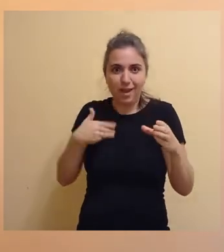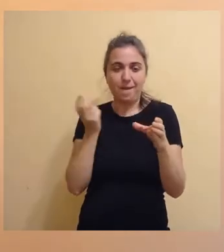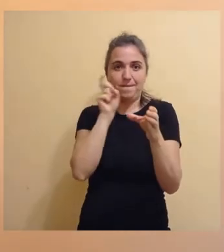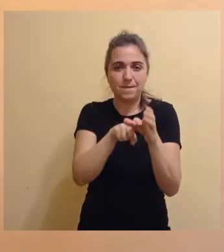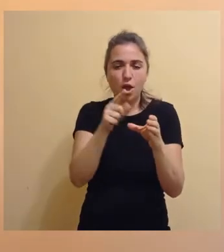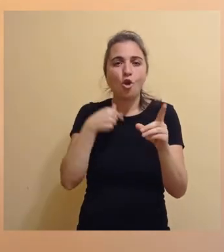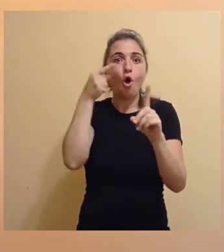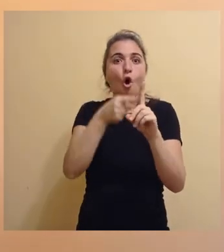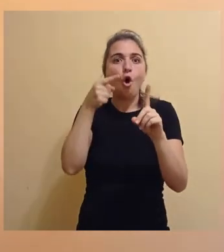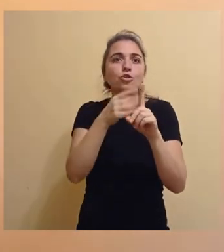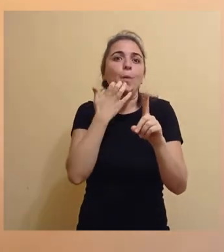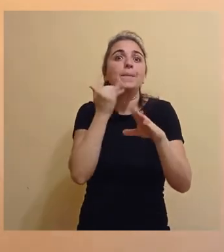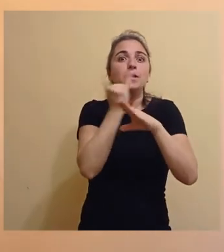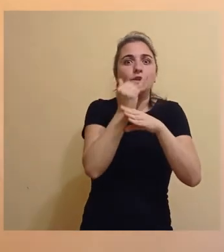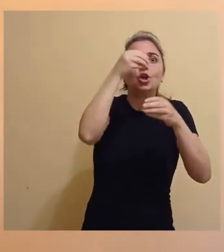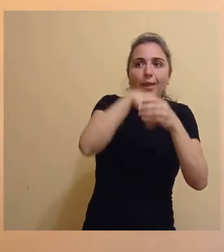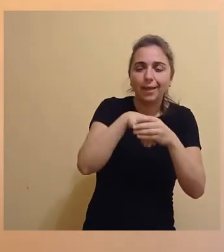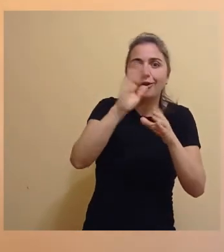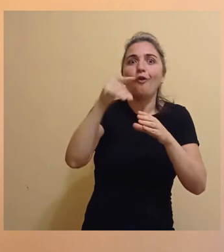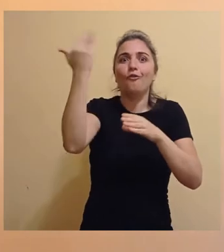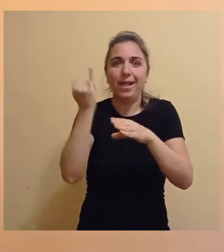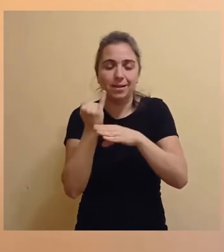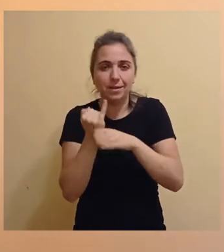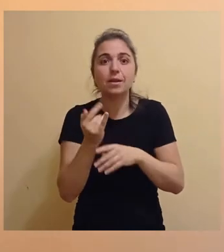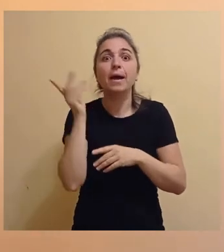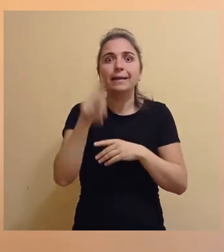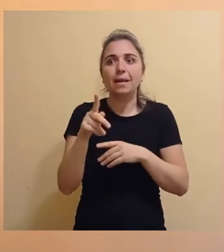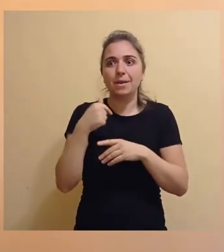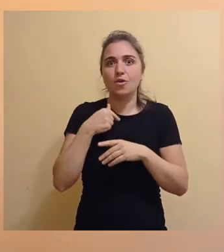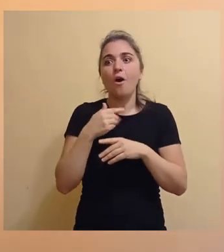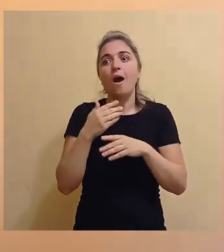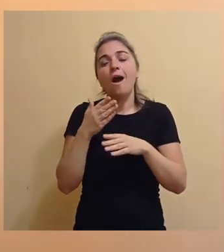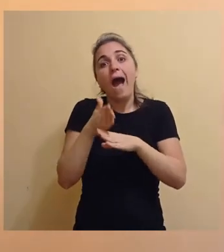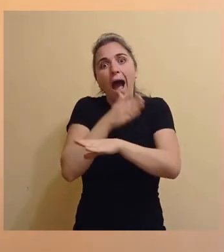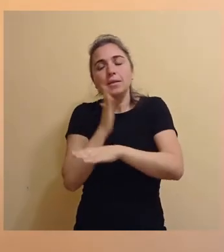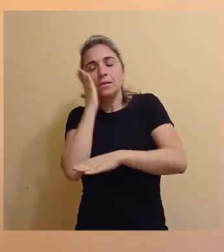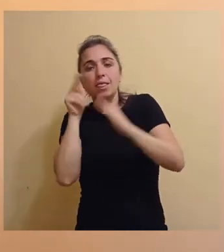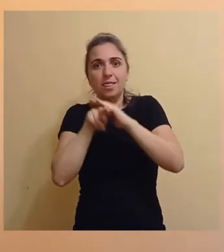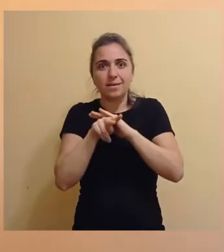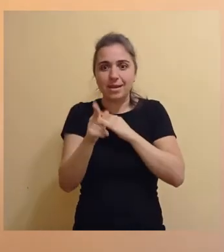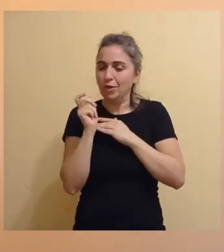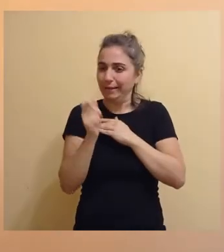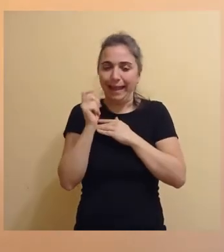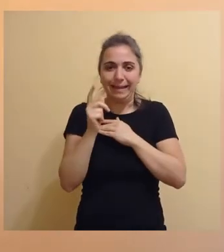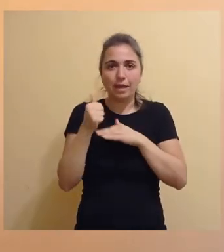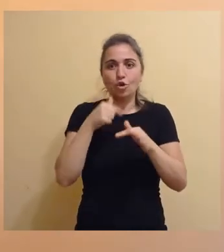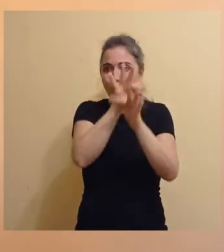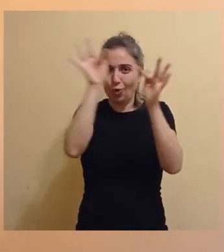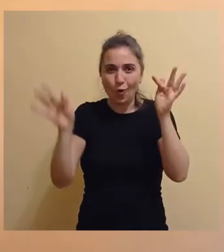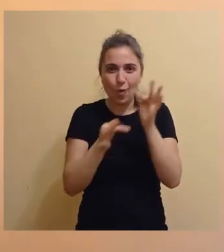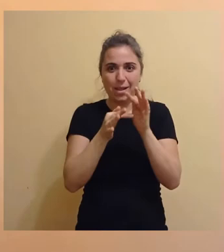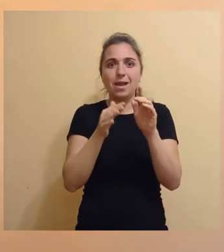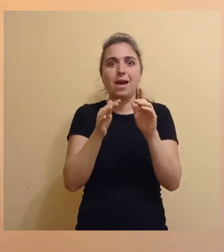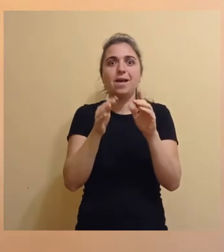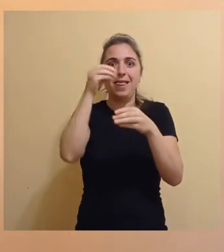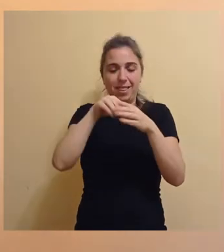sociales, y las utilizas cuando estás en el Insti, cuando sales del Insti, cuando te vas a acostar, ¿no? Es como la